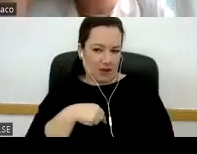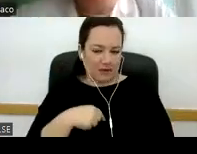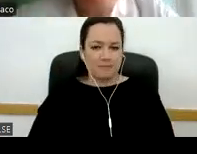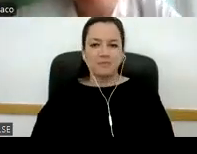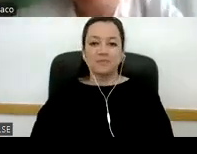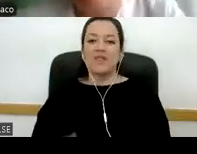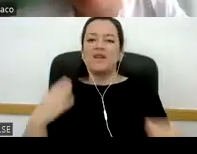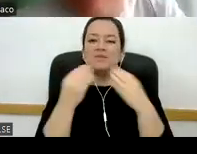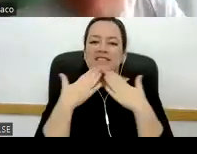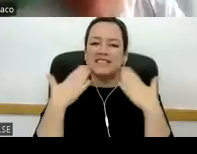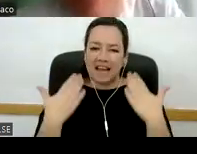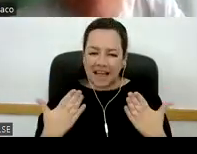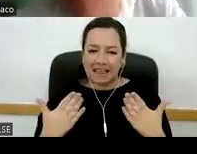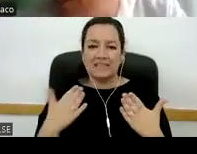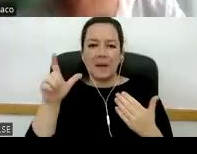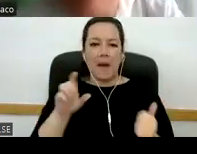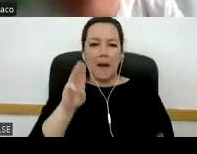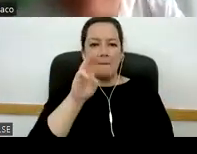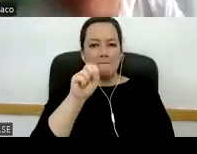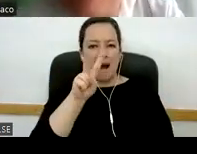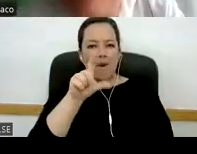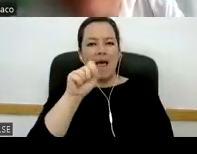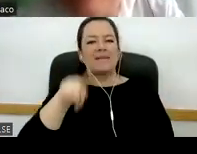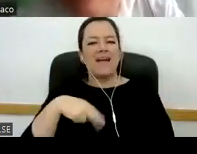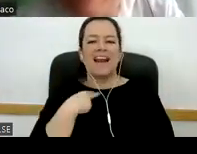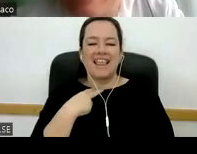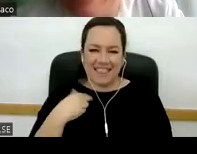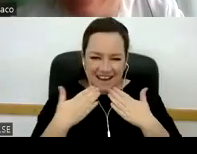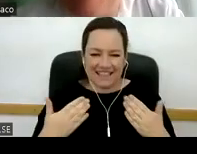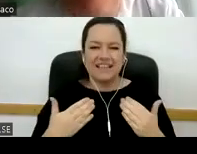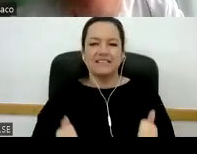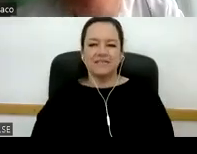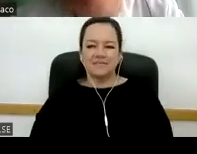Fenomenal. Muchas gracias, Paula. Muchas gracias, Alicia, también.